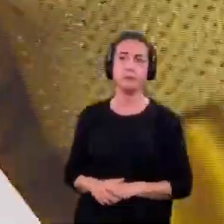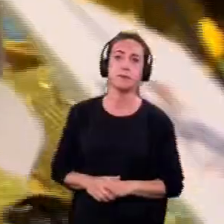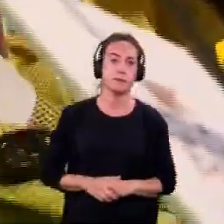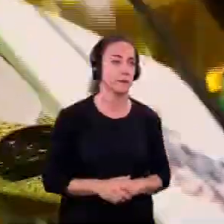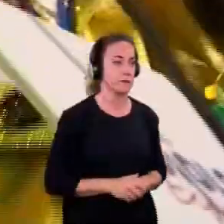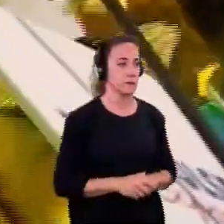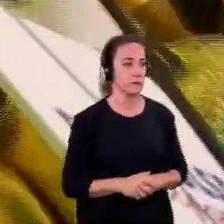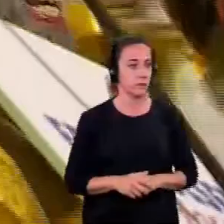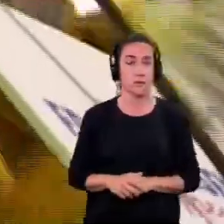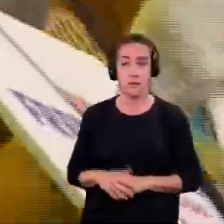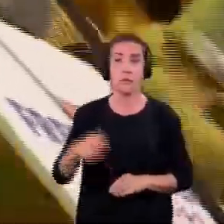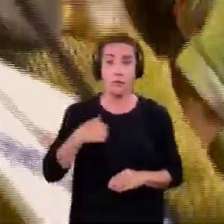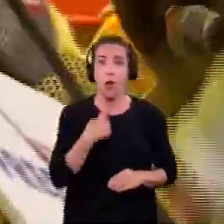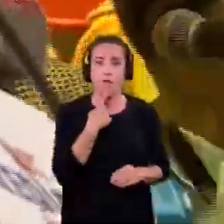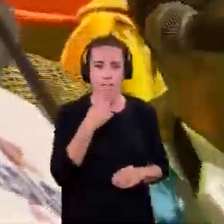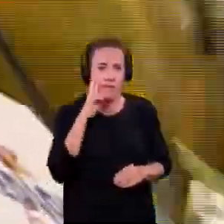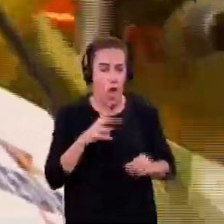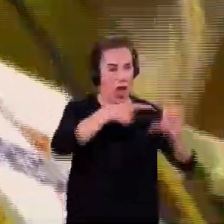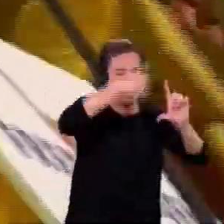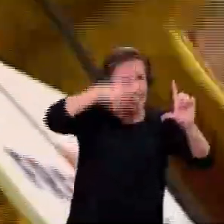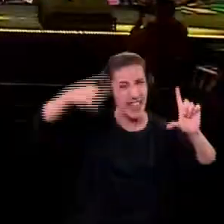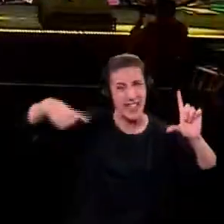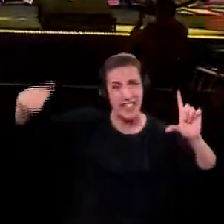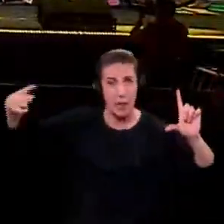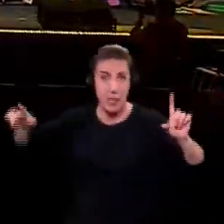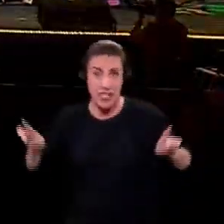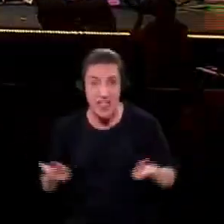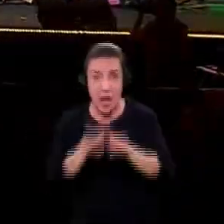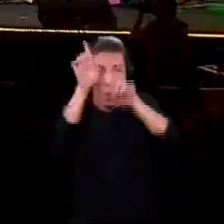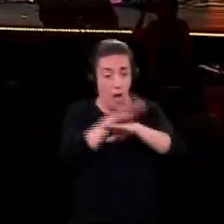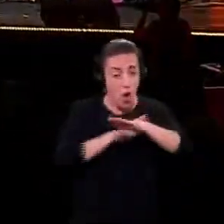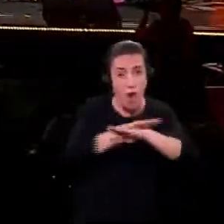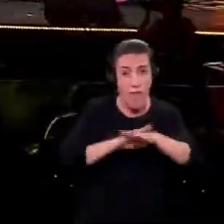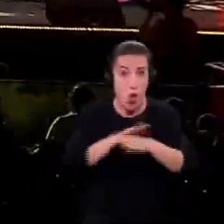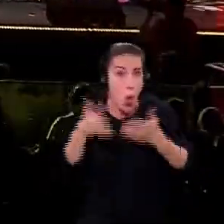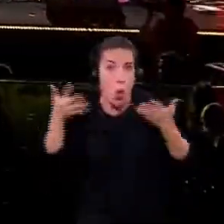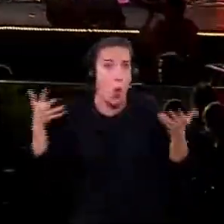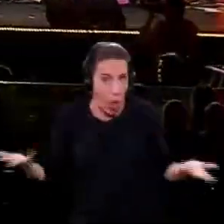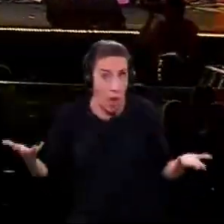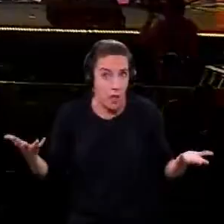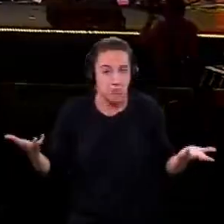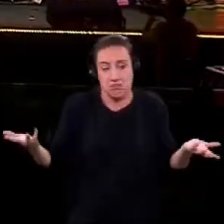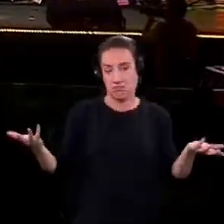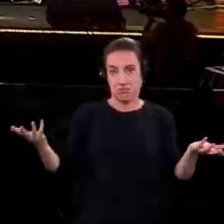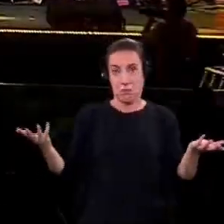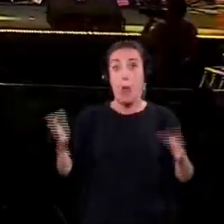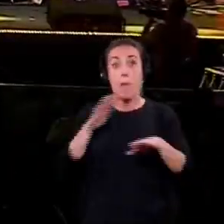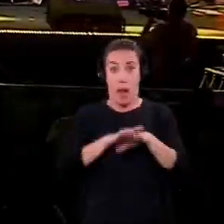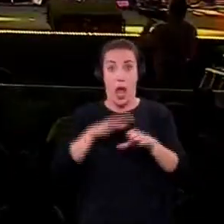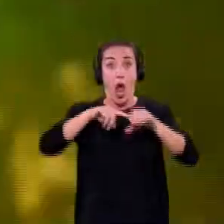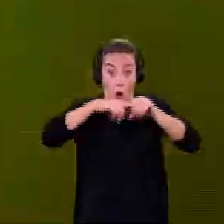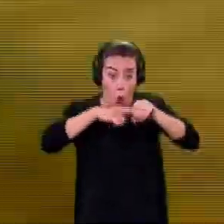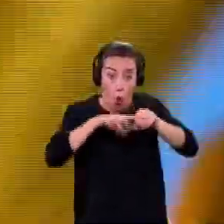Yo veo estadísticamente que da igual el gobierno y color, pues para ocupar